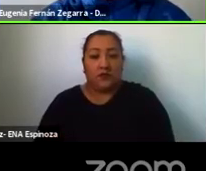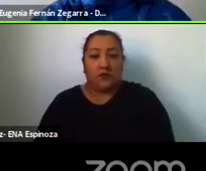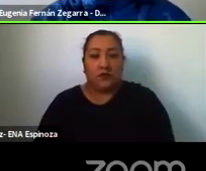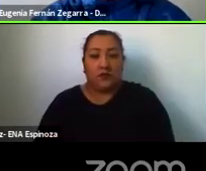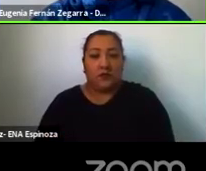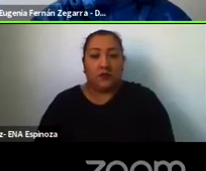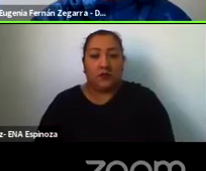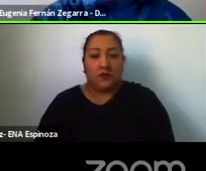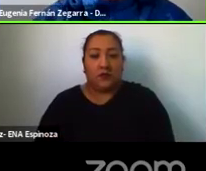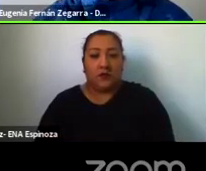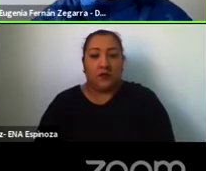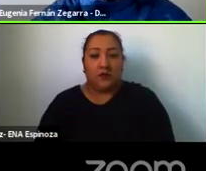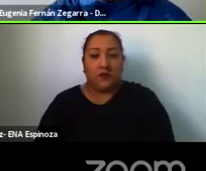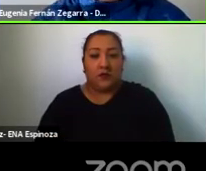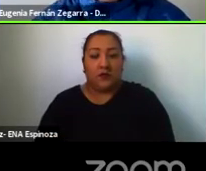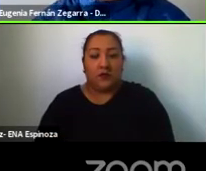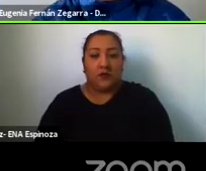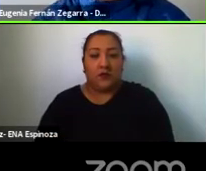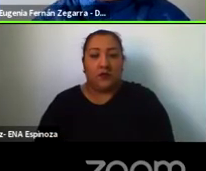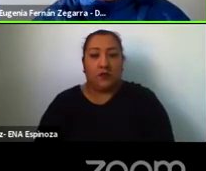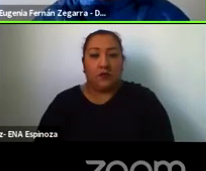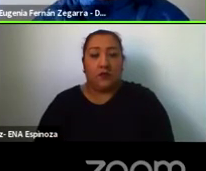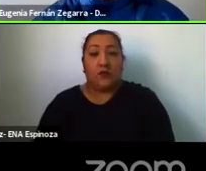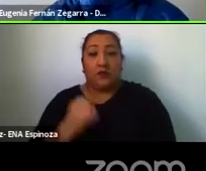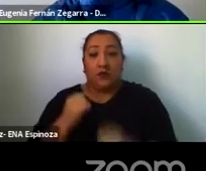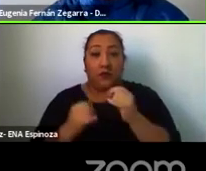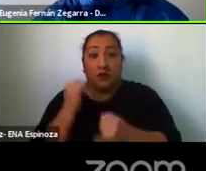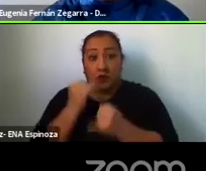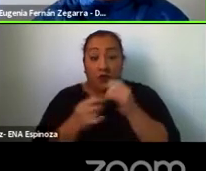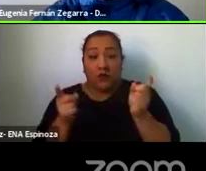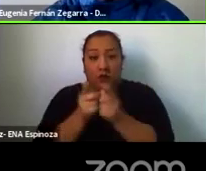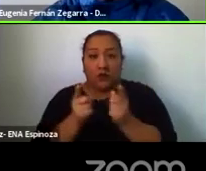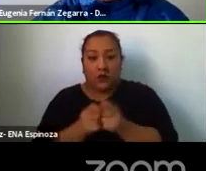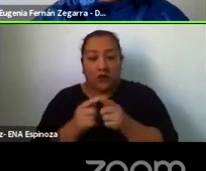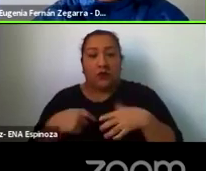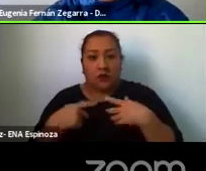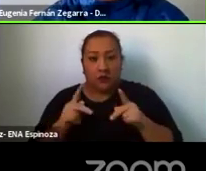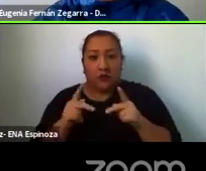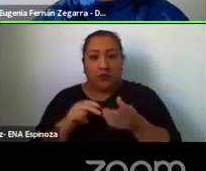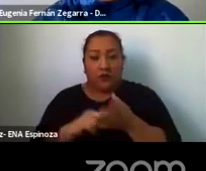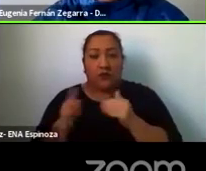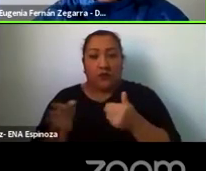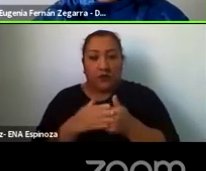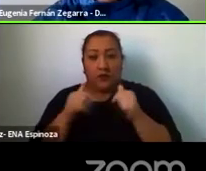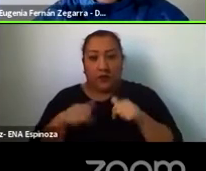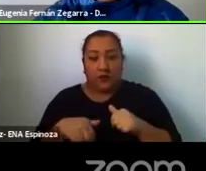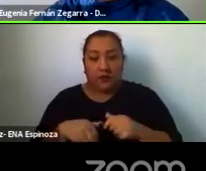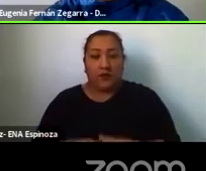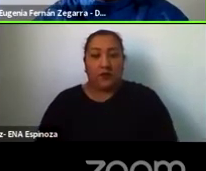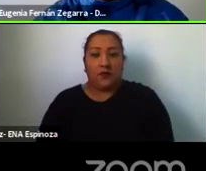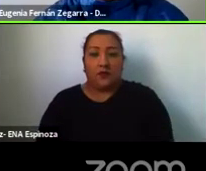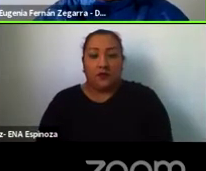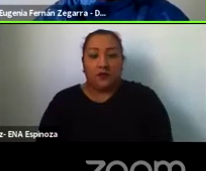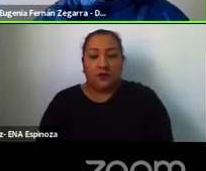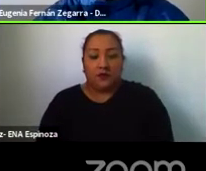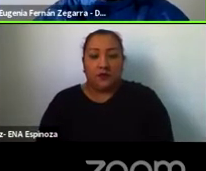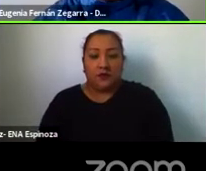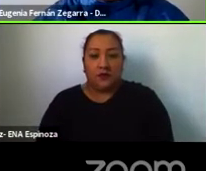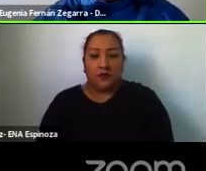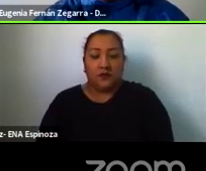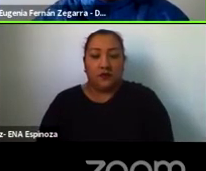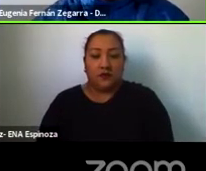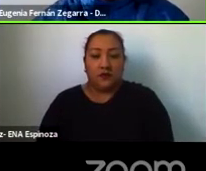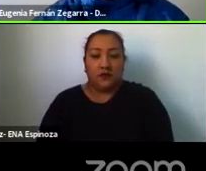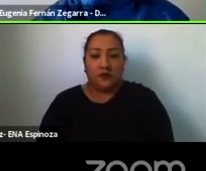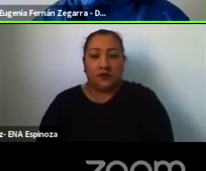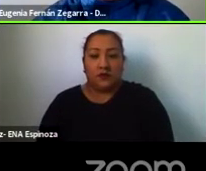en todo caso, ensayar algunas conclusiones que pueden permitirnos el cierre de este evento, que nos ha permitido